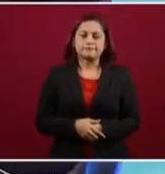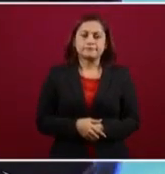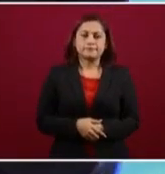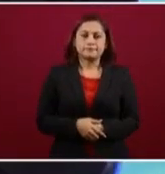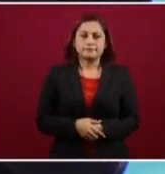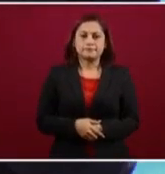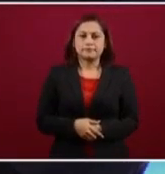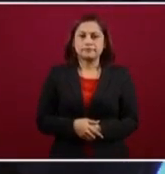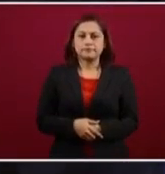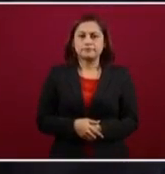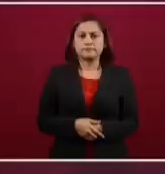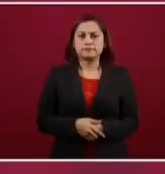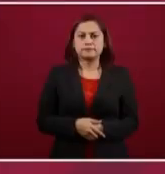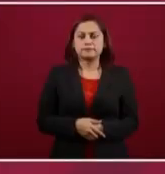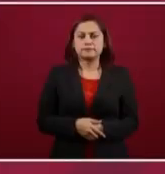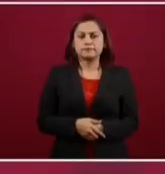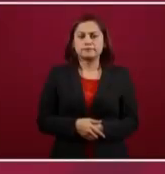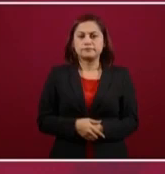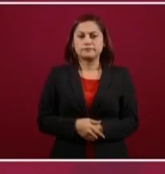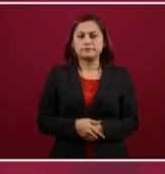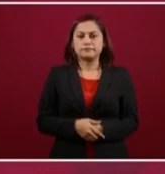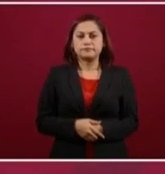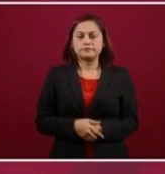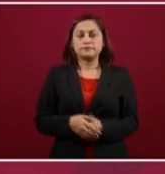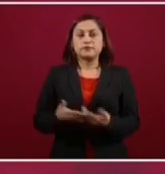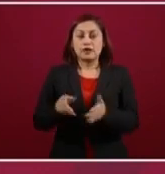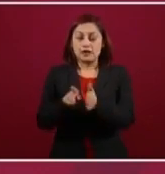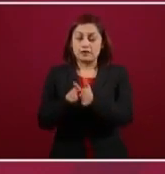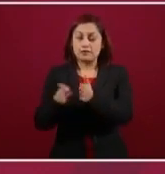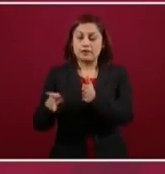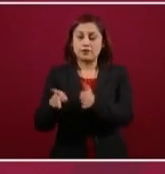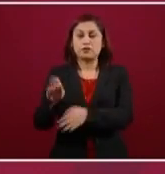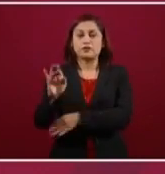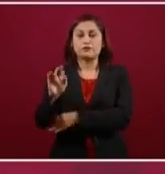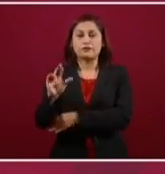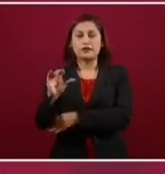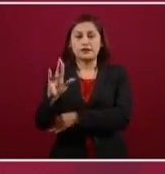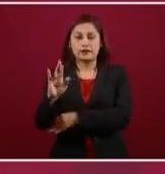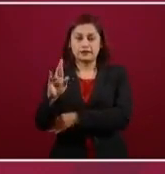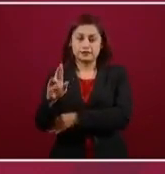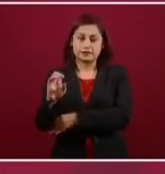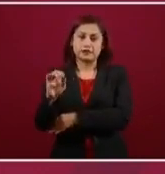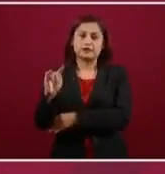Estos del Financial Times se burlaron